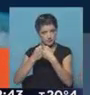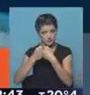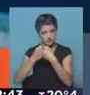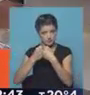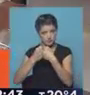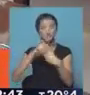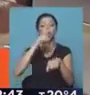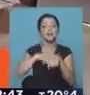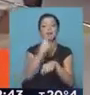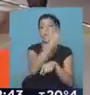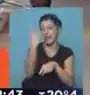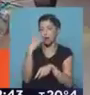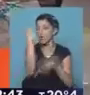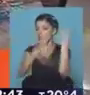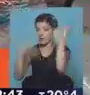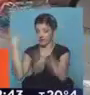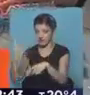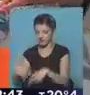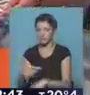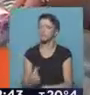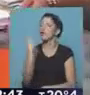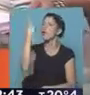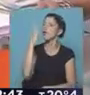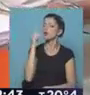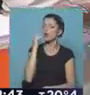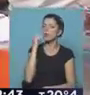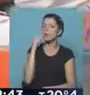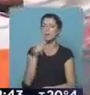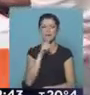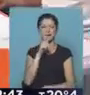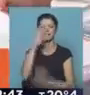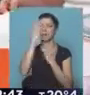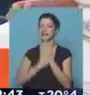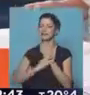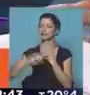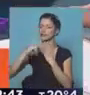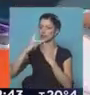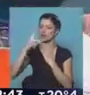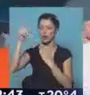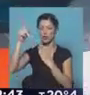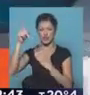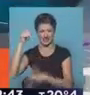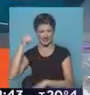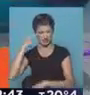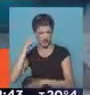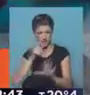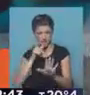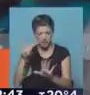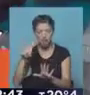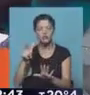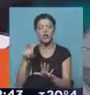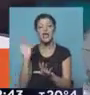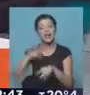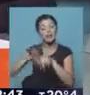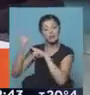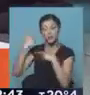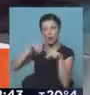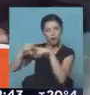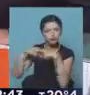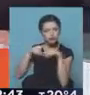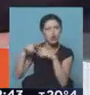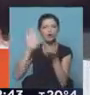plazos diferenciales. Hay una famosa frase de un viceministro de industria chino, que cuando estaban discutiendo el tema del cambio